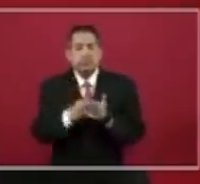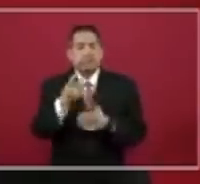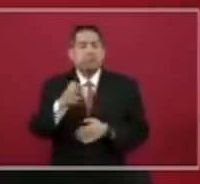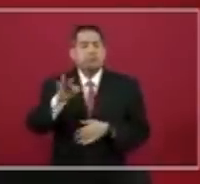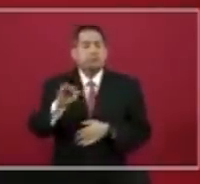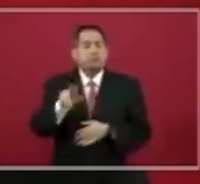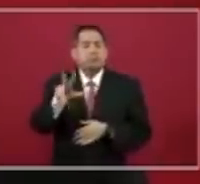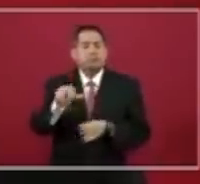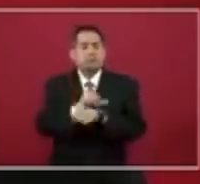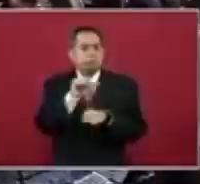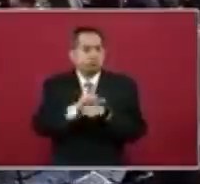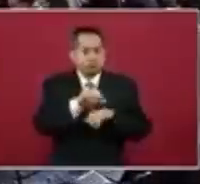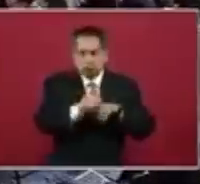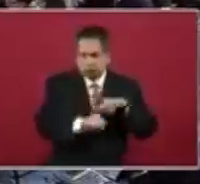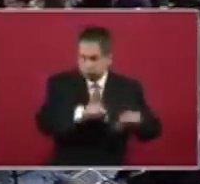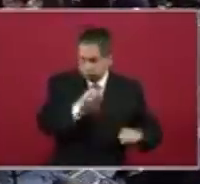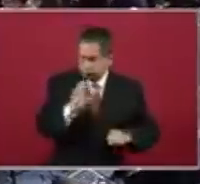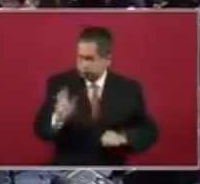23.448 vehículos,